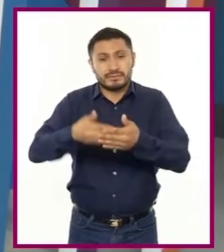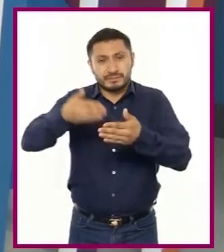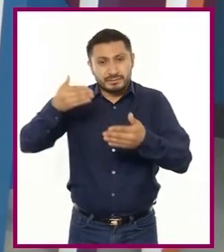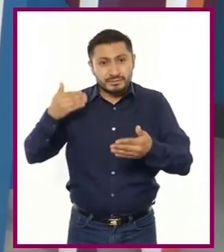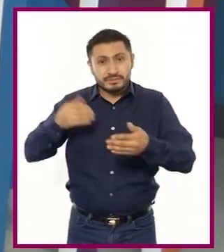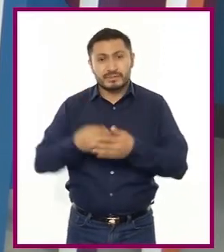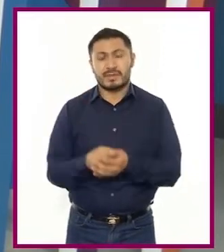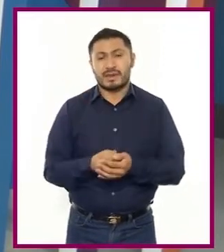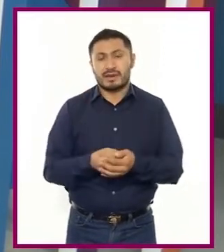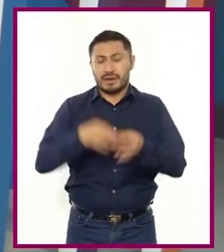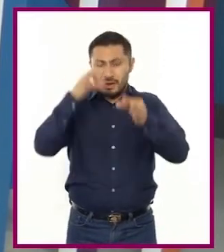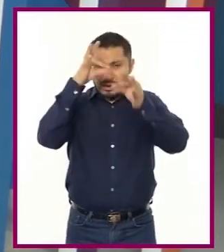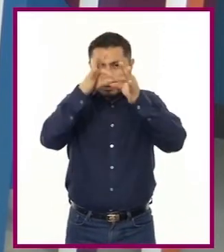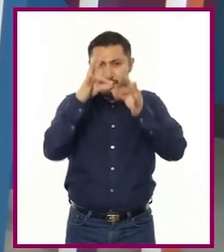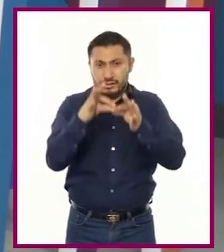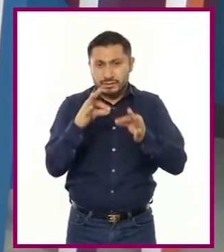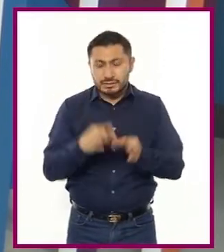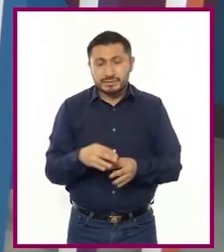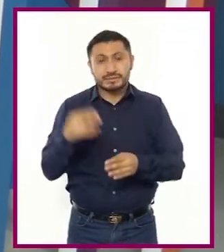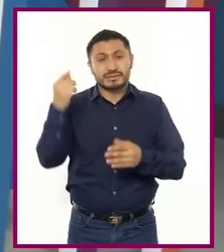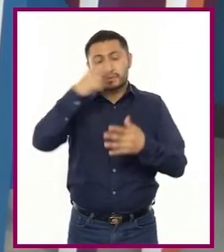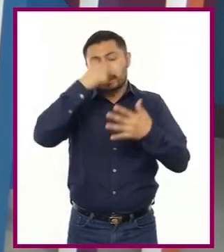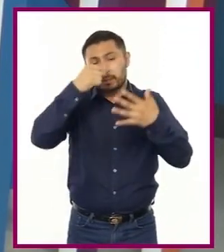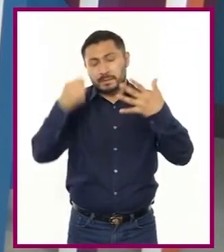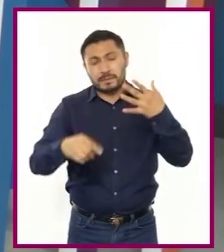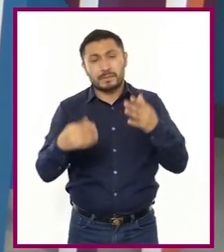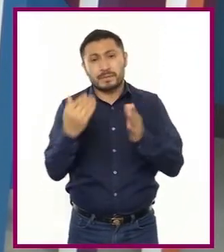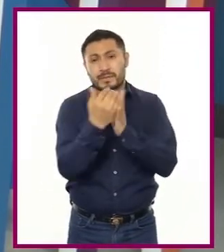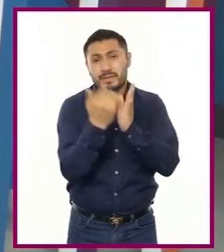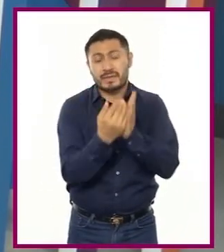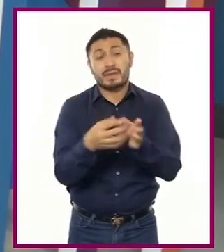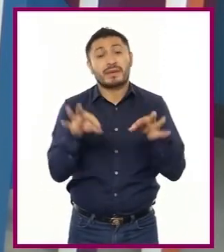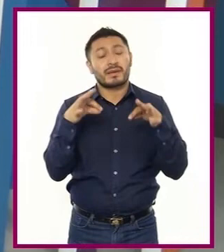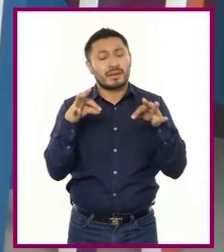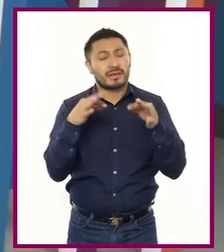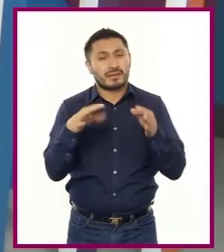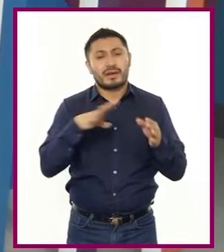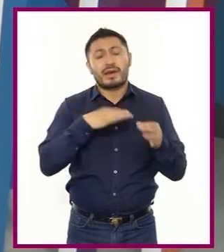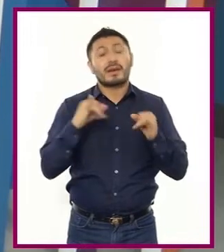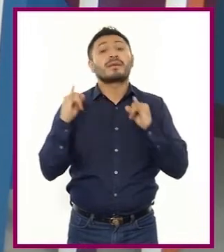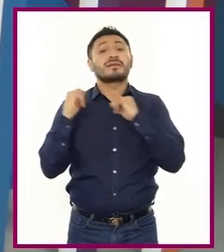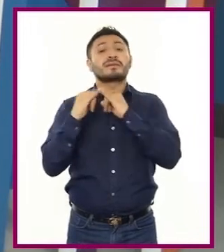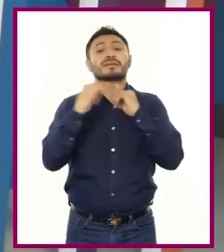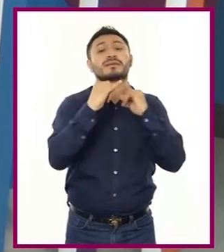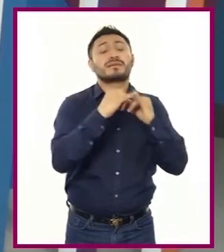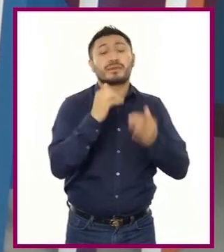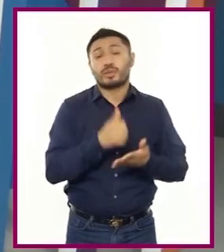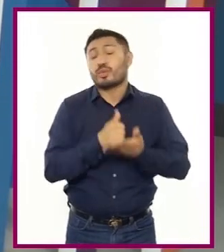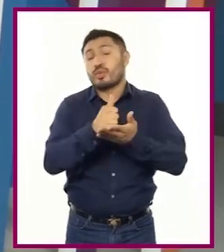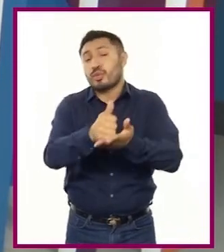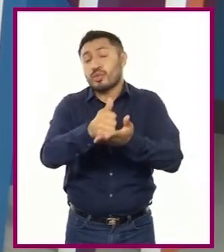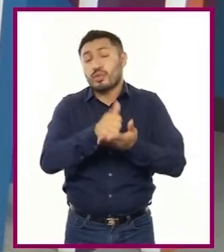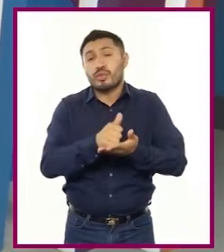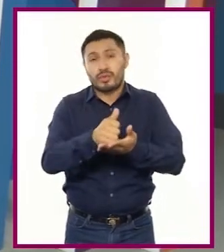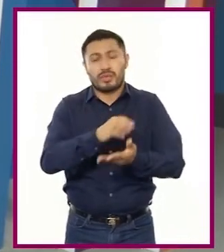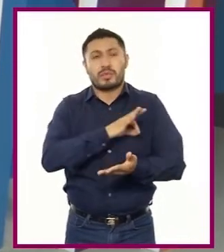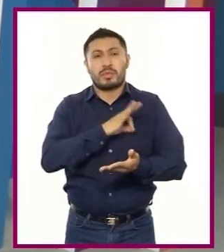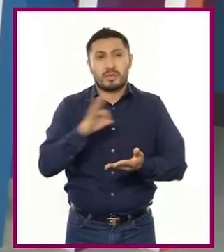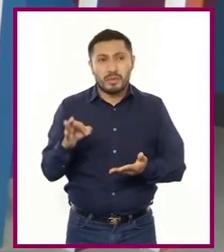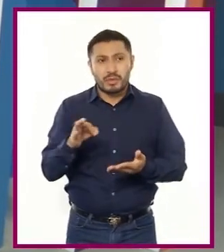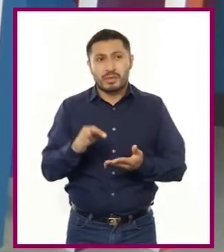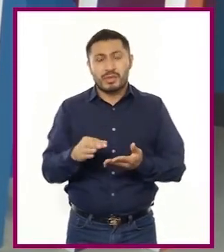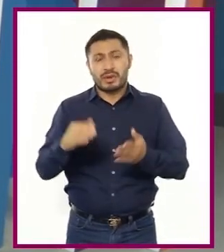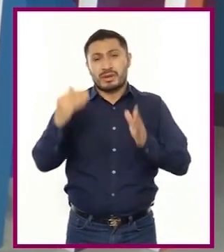el cumplimiento de los requisitos que señala el instrumento, las instituciones intermediarias podrán adoptar todas